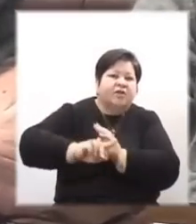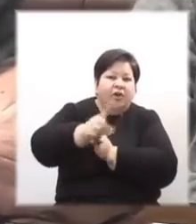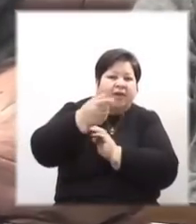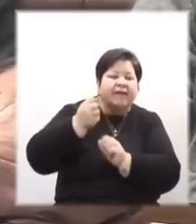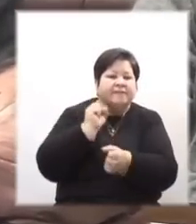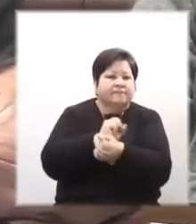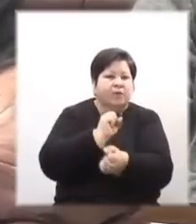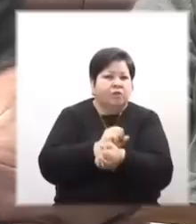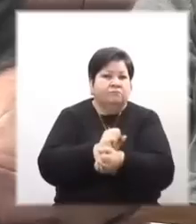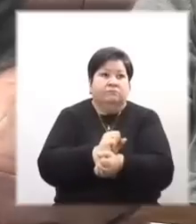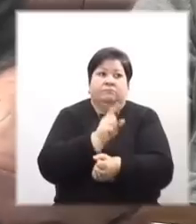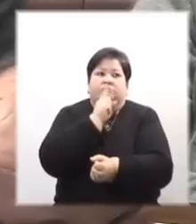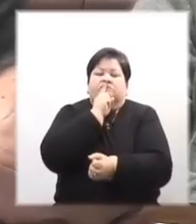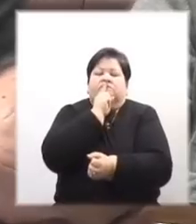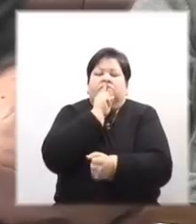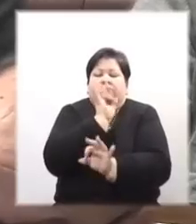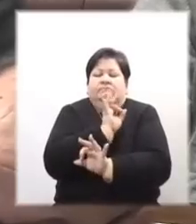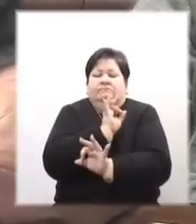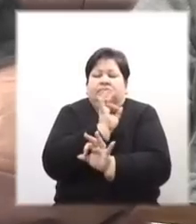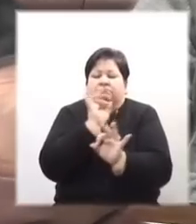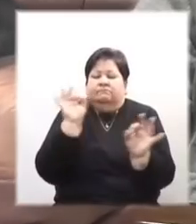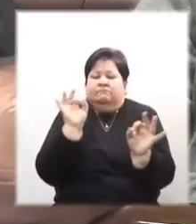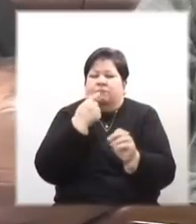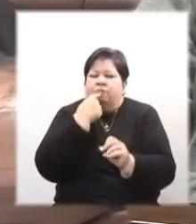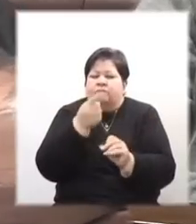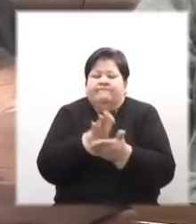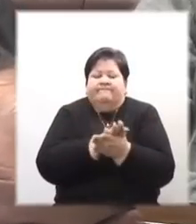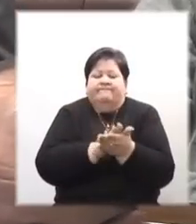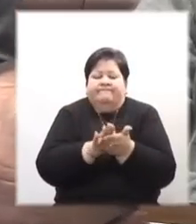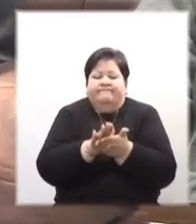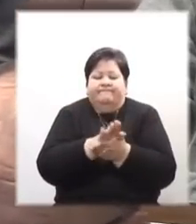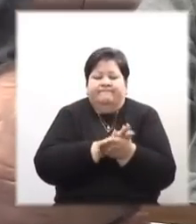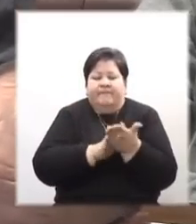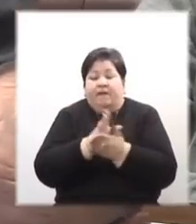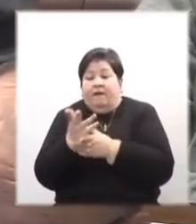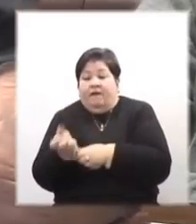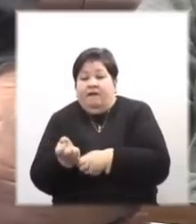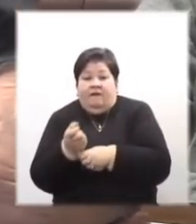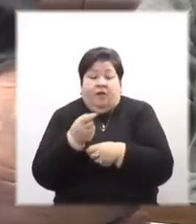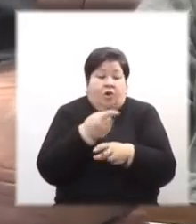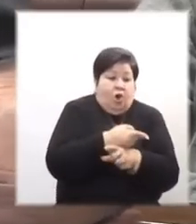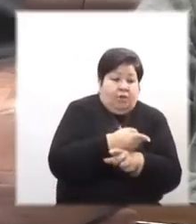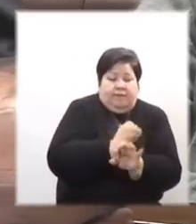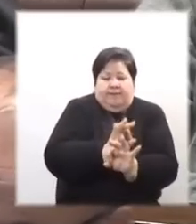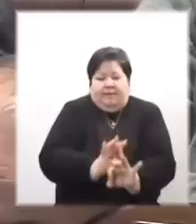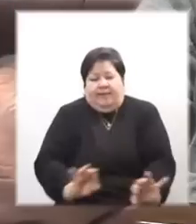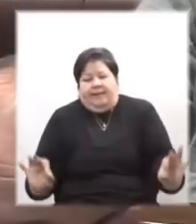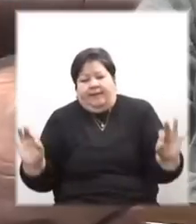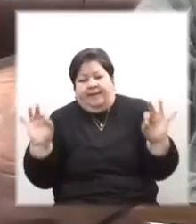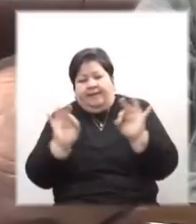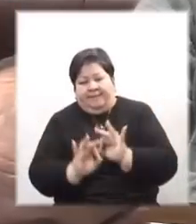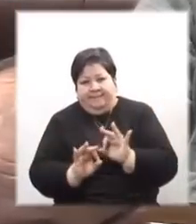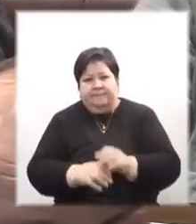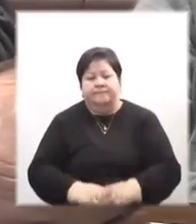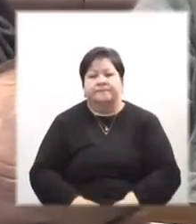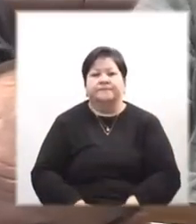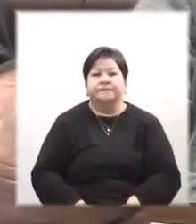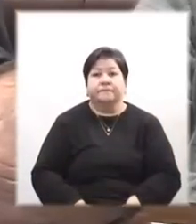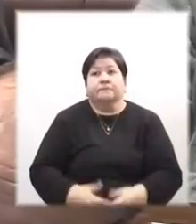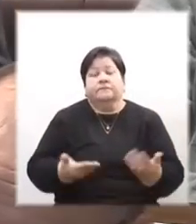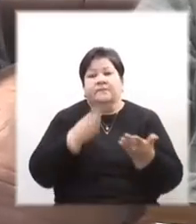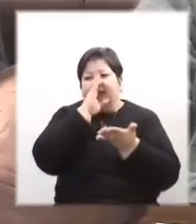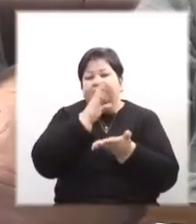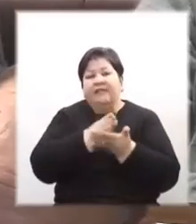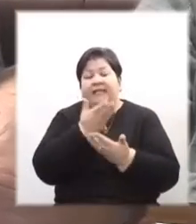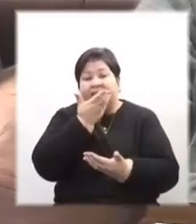recluso, 0 comentario. No hagan ningún comentario, ni a favor ni en contra, nada. Al